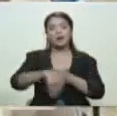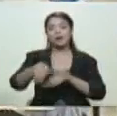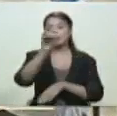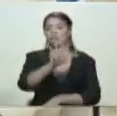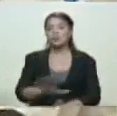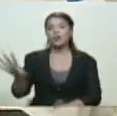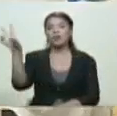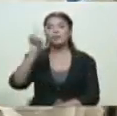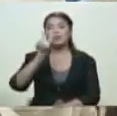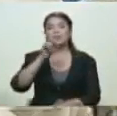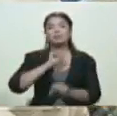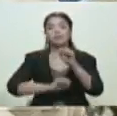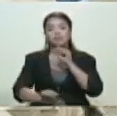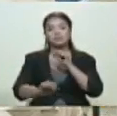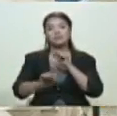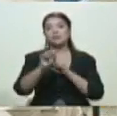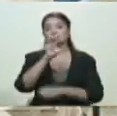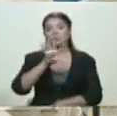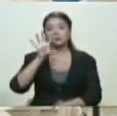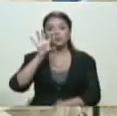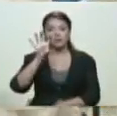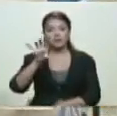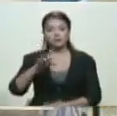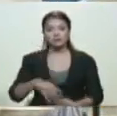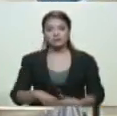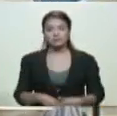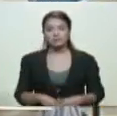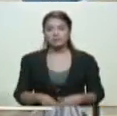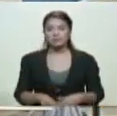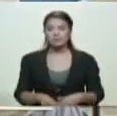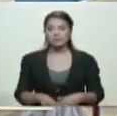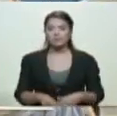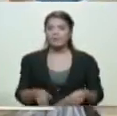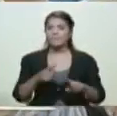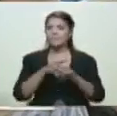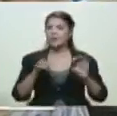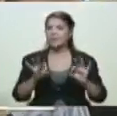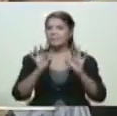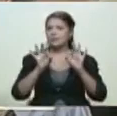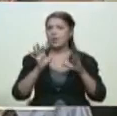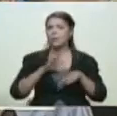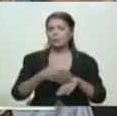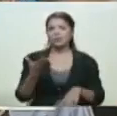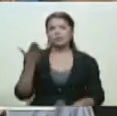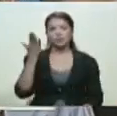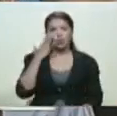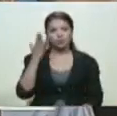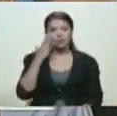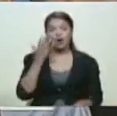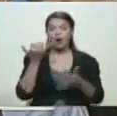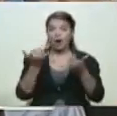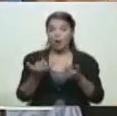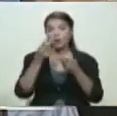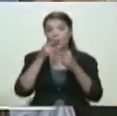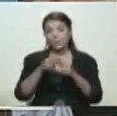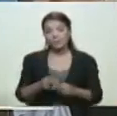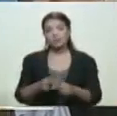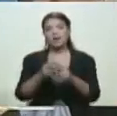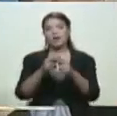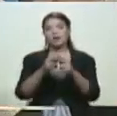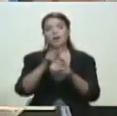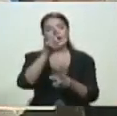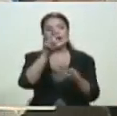país defendiendo a su patria. Y en el caso específico, porque sé que hoy se le está rindiendo homenaje a